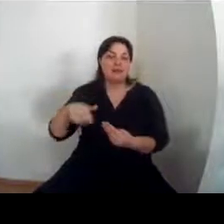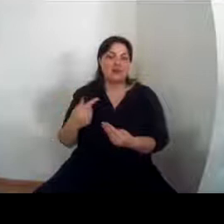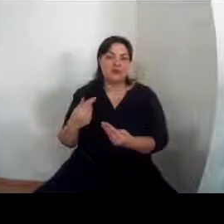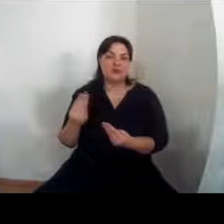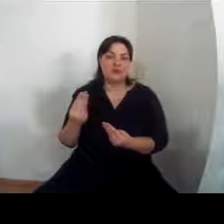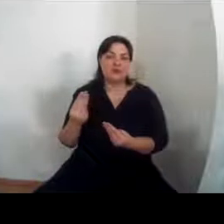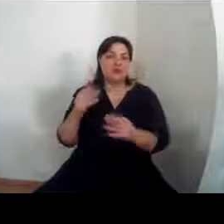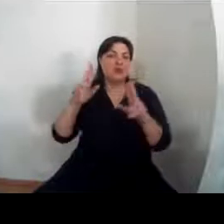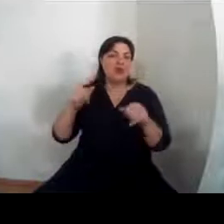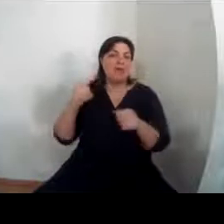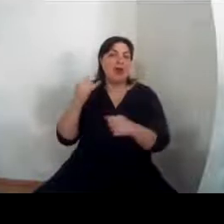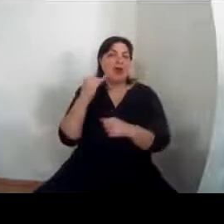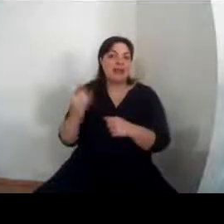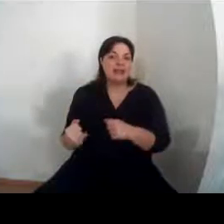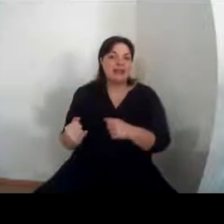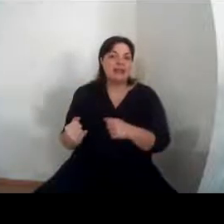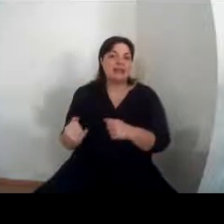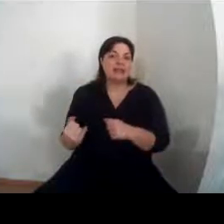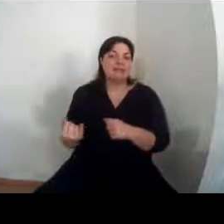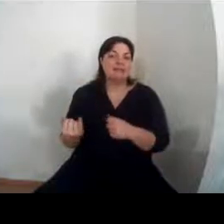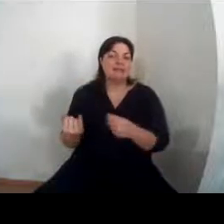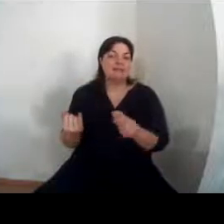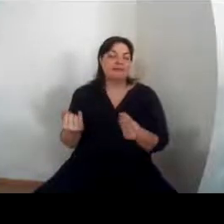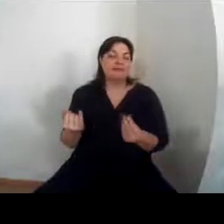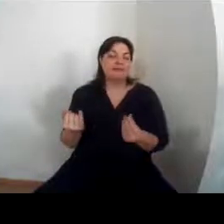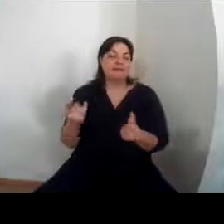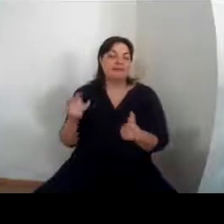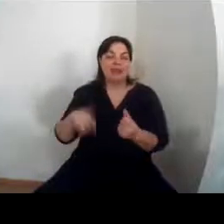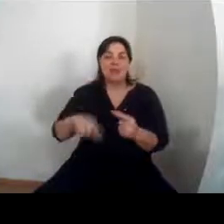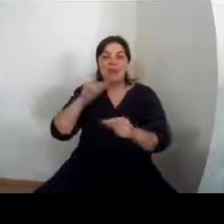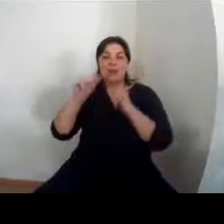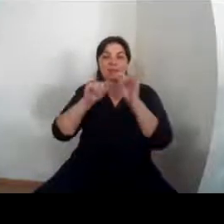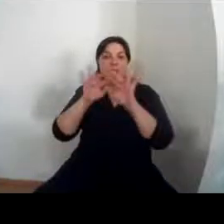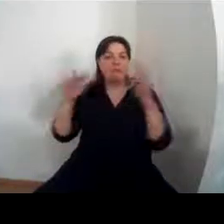esta crisis y esta pandemia, pues